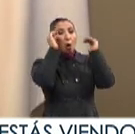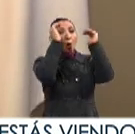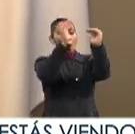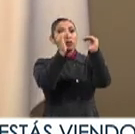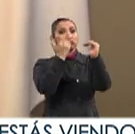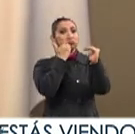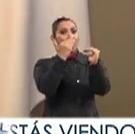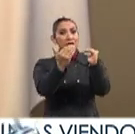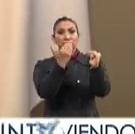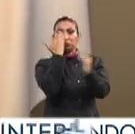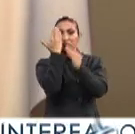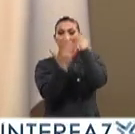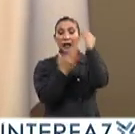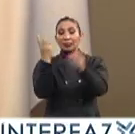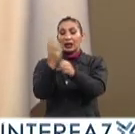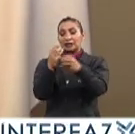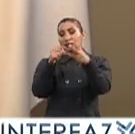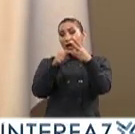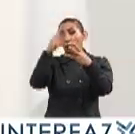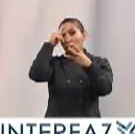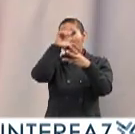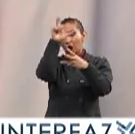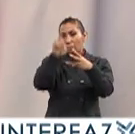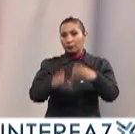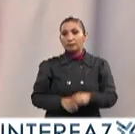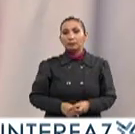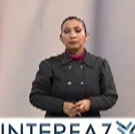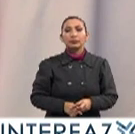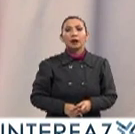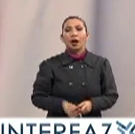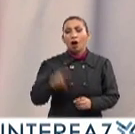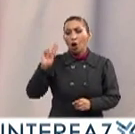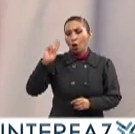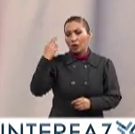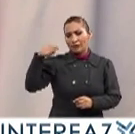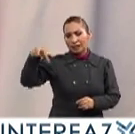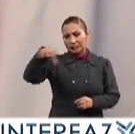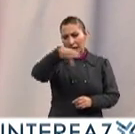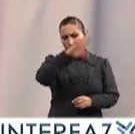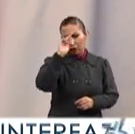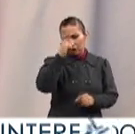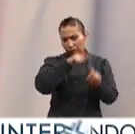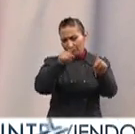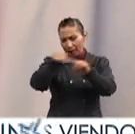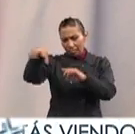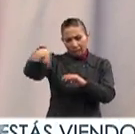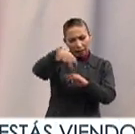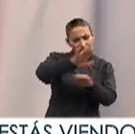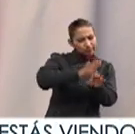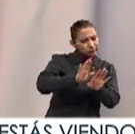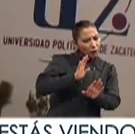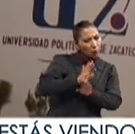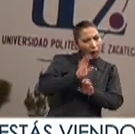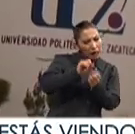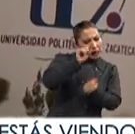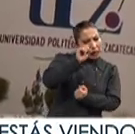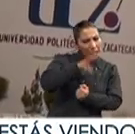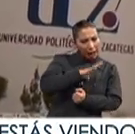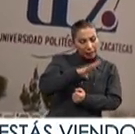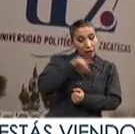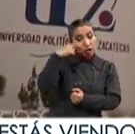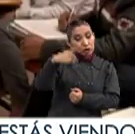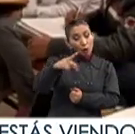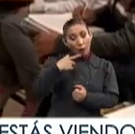académico en el estado y la tercera en el país. Las universidades politécnicas tienen la característica de que